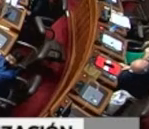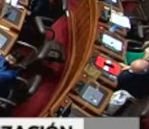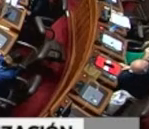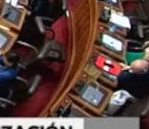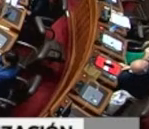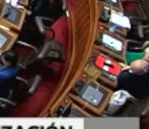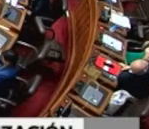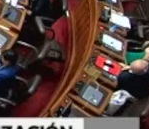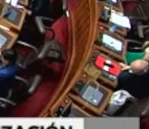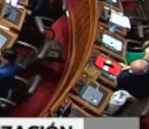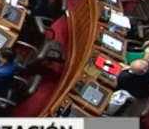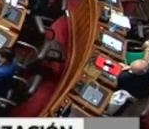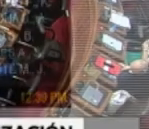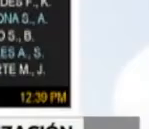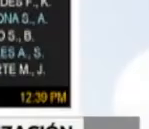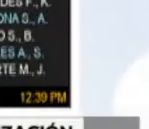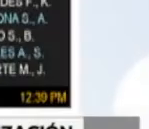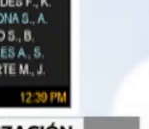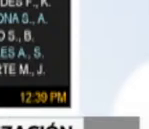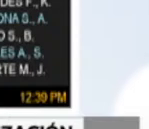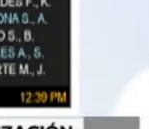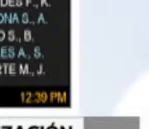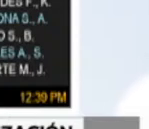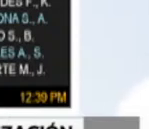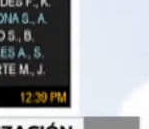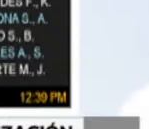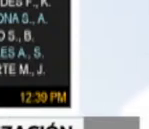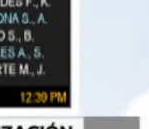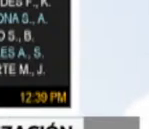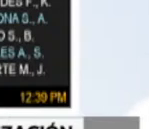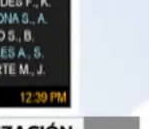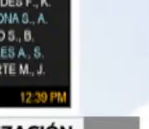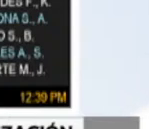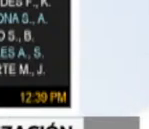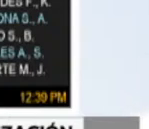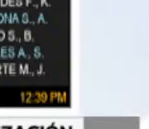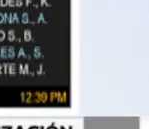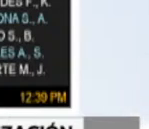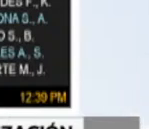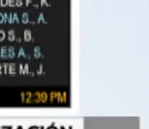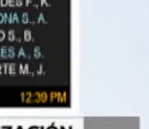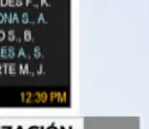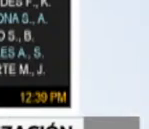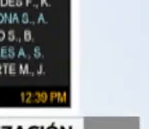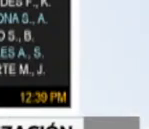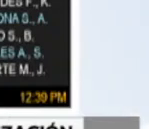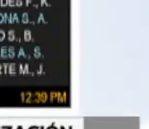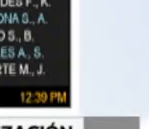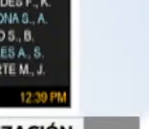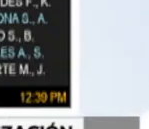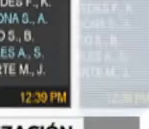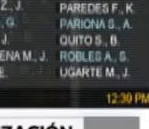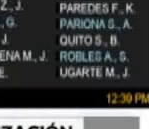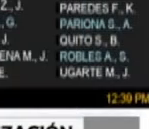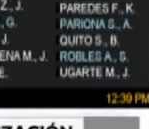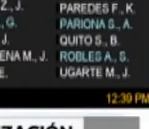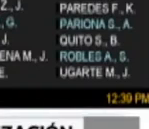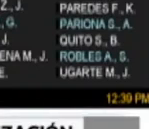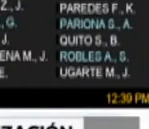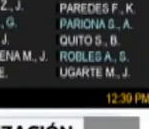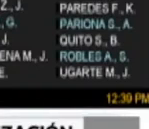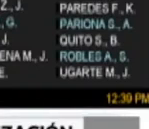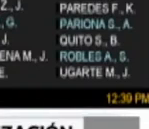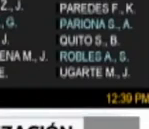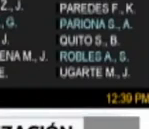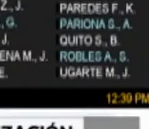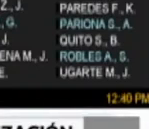Señores congresistas, estamos congresista pasando Varas, lista. Congresista Varas, congresista Varas, haga usted la precisión para que este